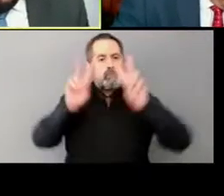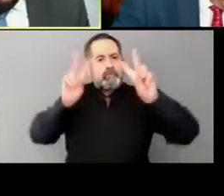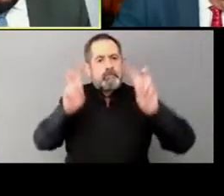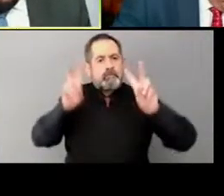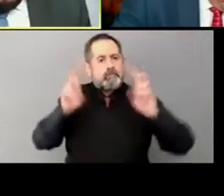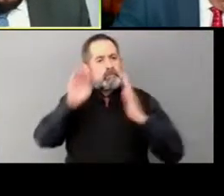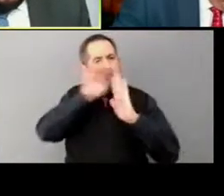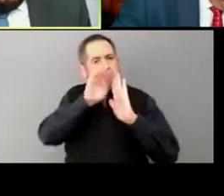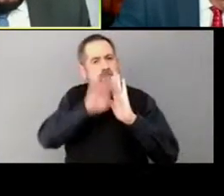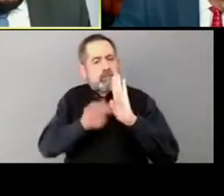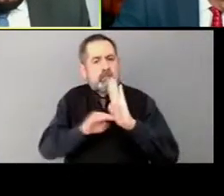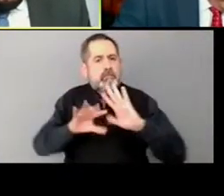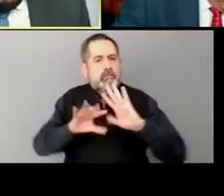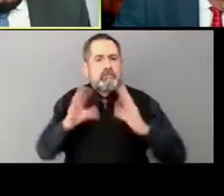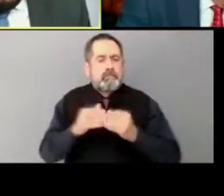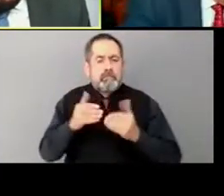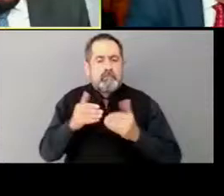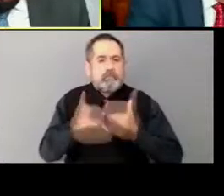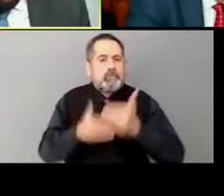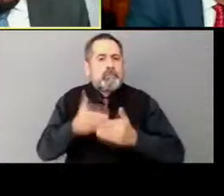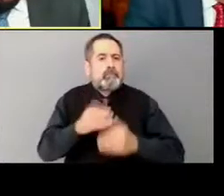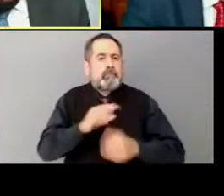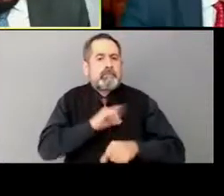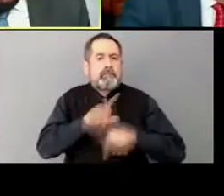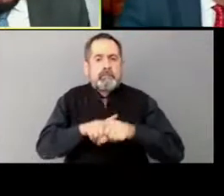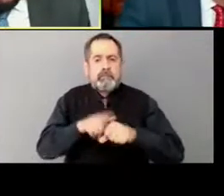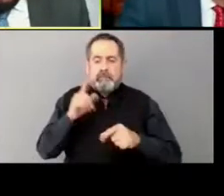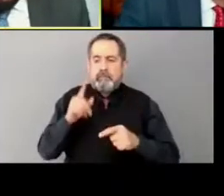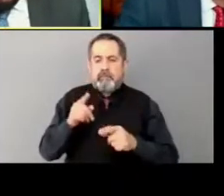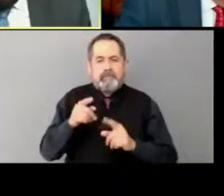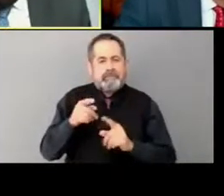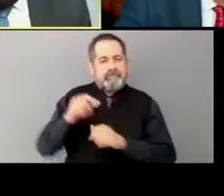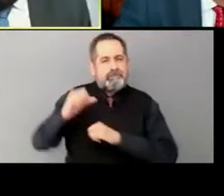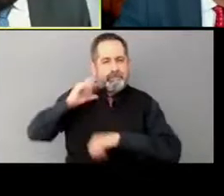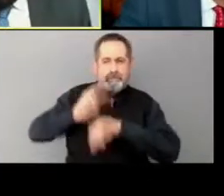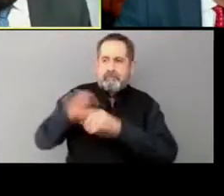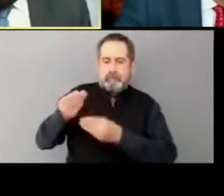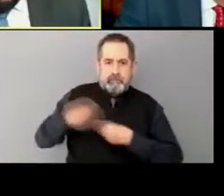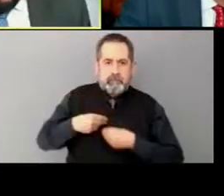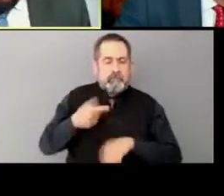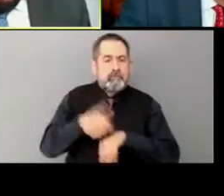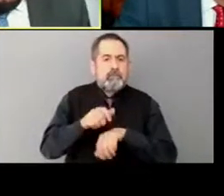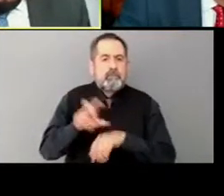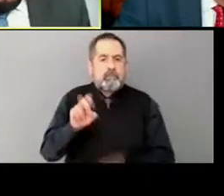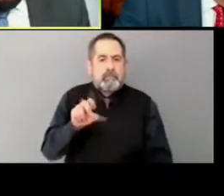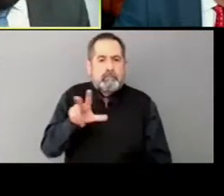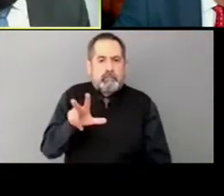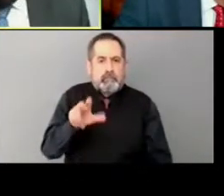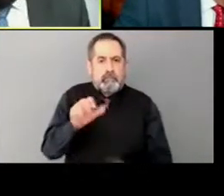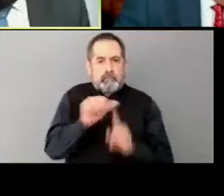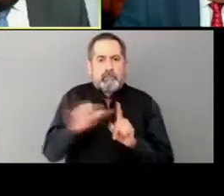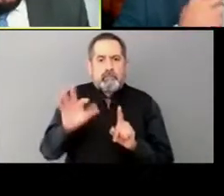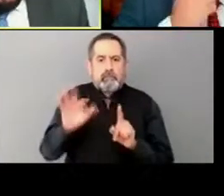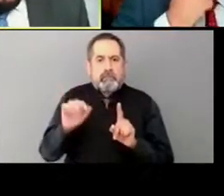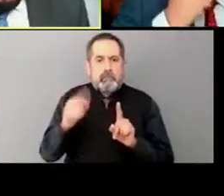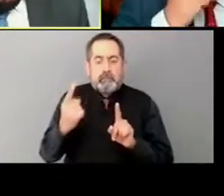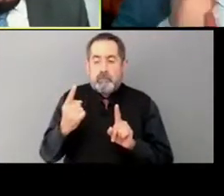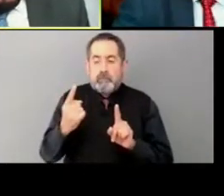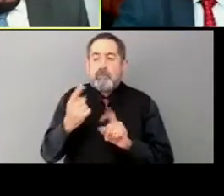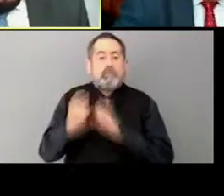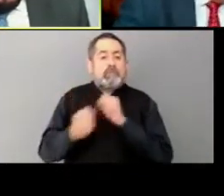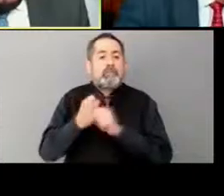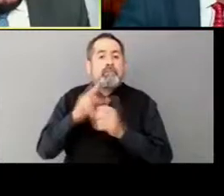resolver son los procedimientos especiales sancionadores de órgano central 38 a 41 de